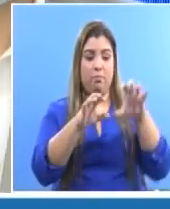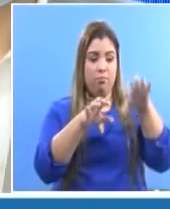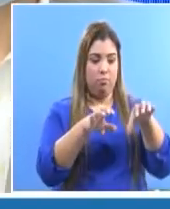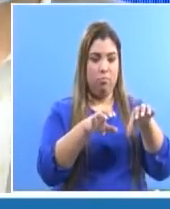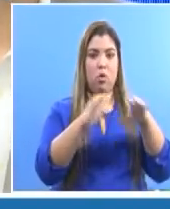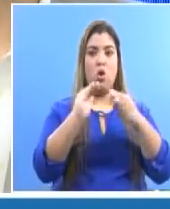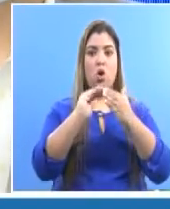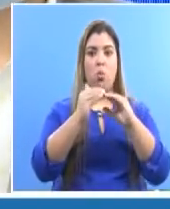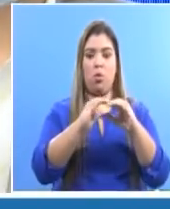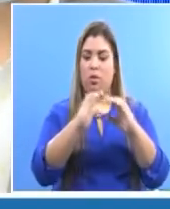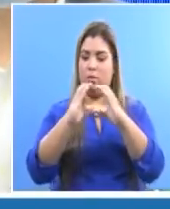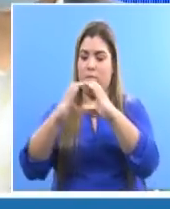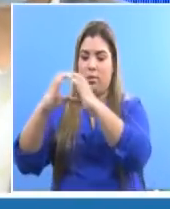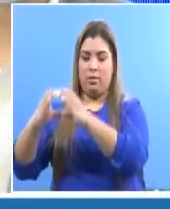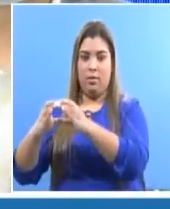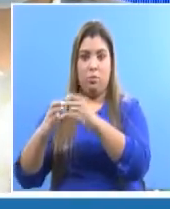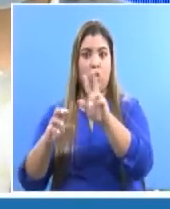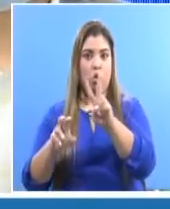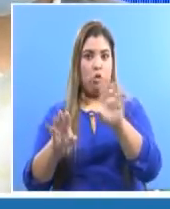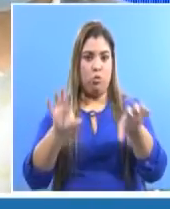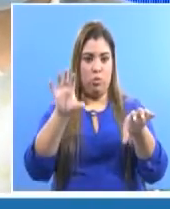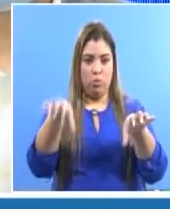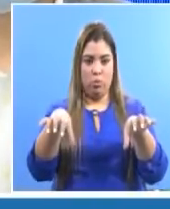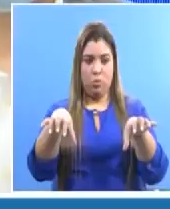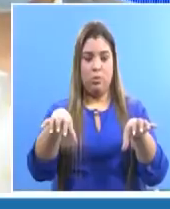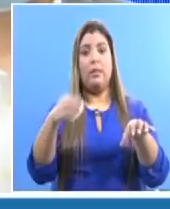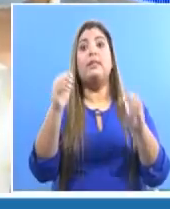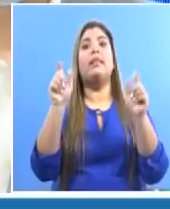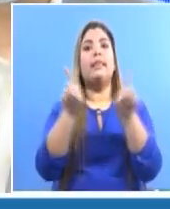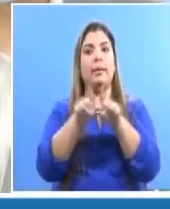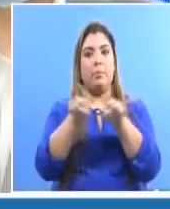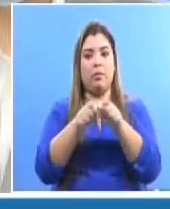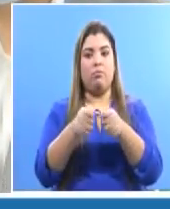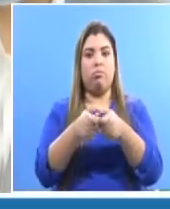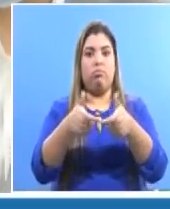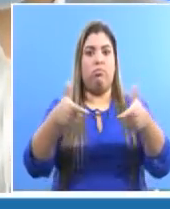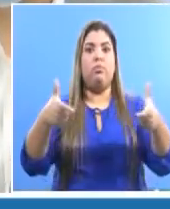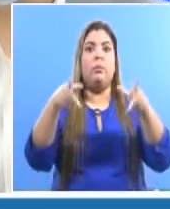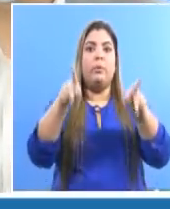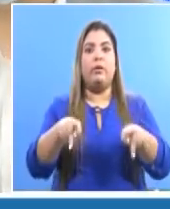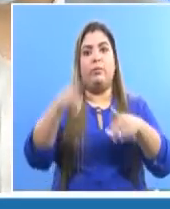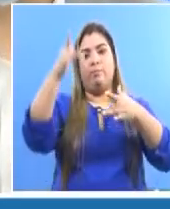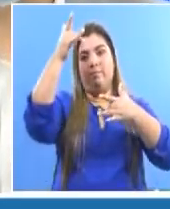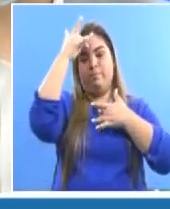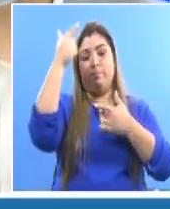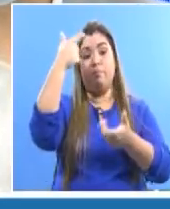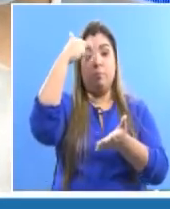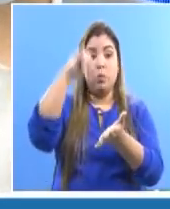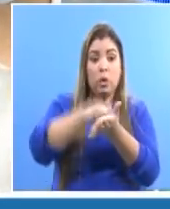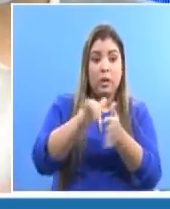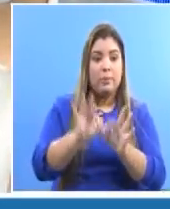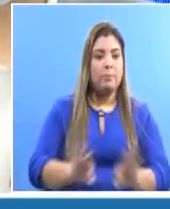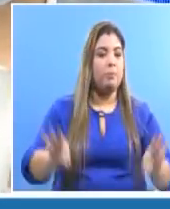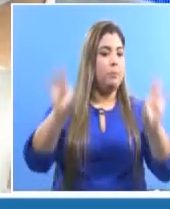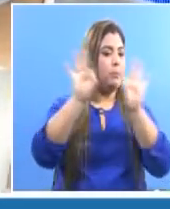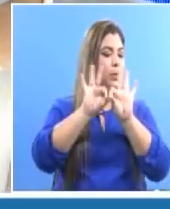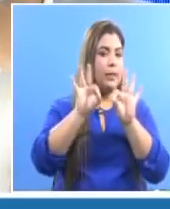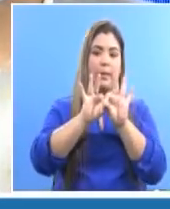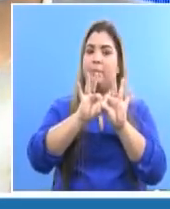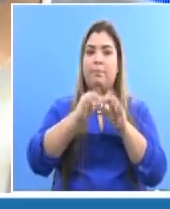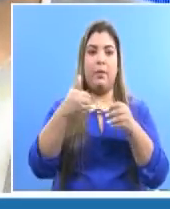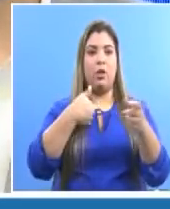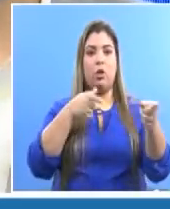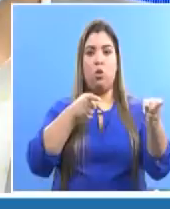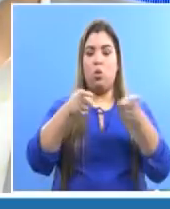tenían actividad ya están empezando también a aumentar, y es por esto que se hace necesario en aquellas zonas estrechar las